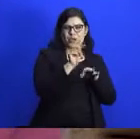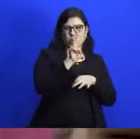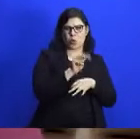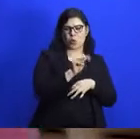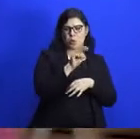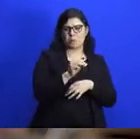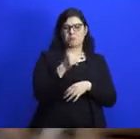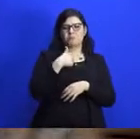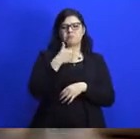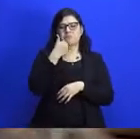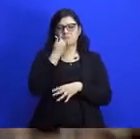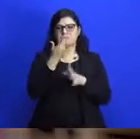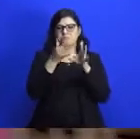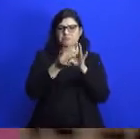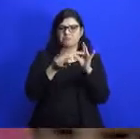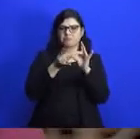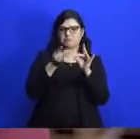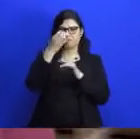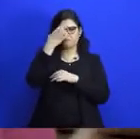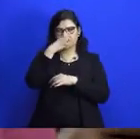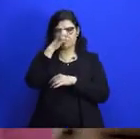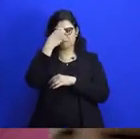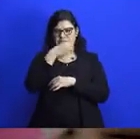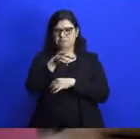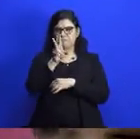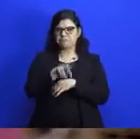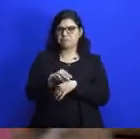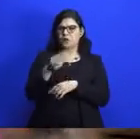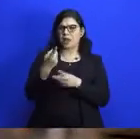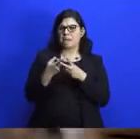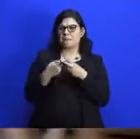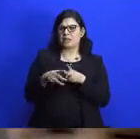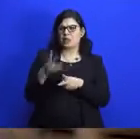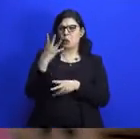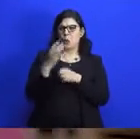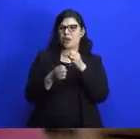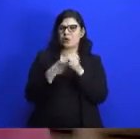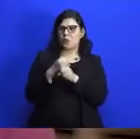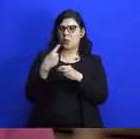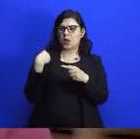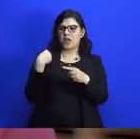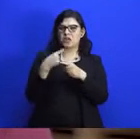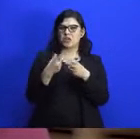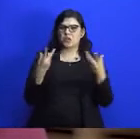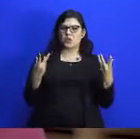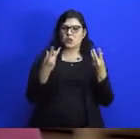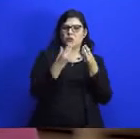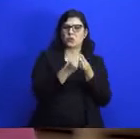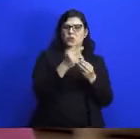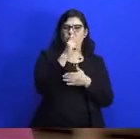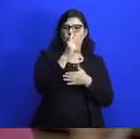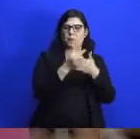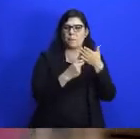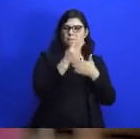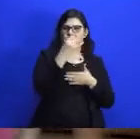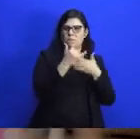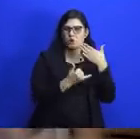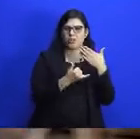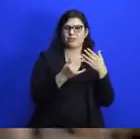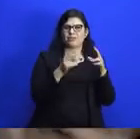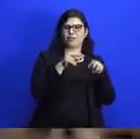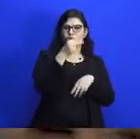Quiero contarles un poco la experiencia que hemos tenido hace 4 años que empezamos a trabajar con el proyecto Tierra